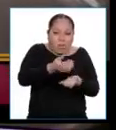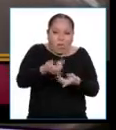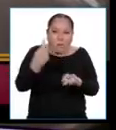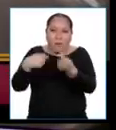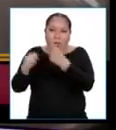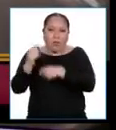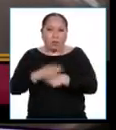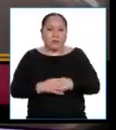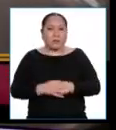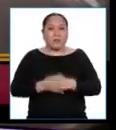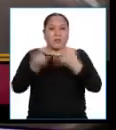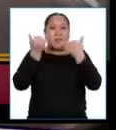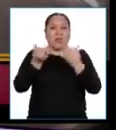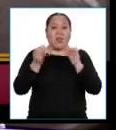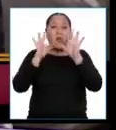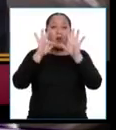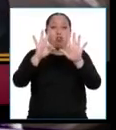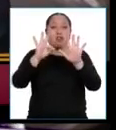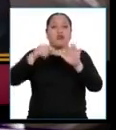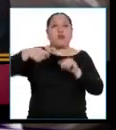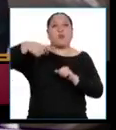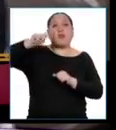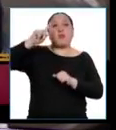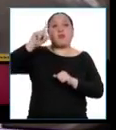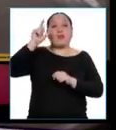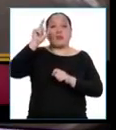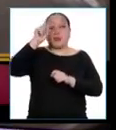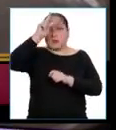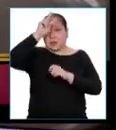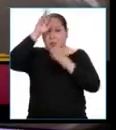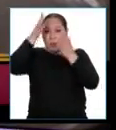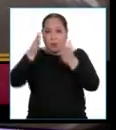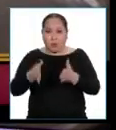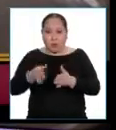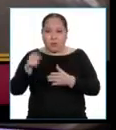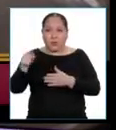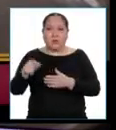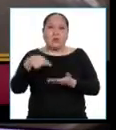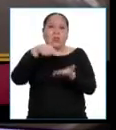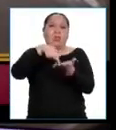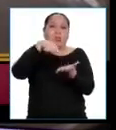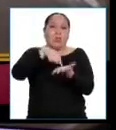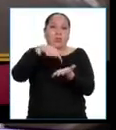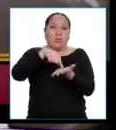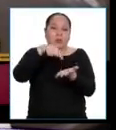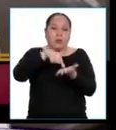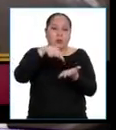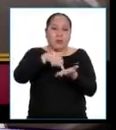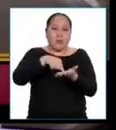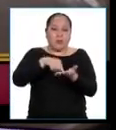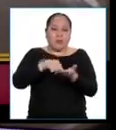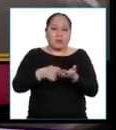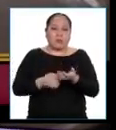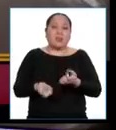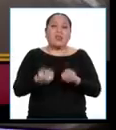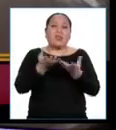Actualmente hay 8 millones de peruanos que están endeudados con los